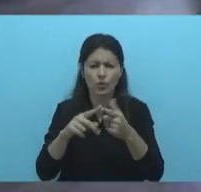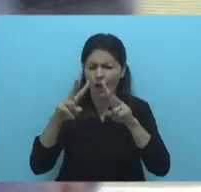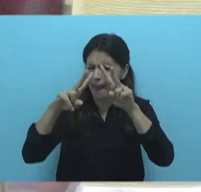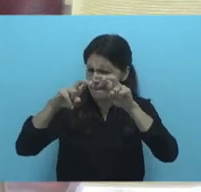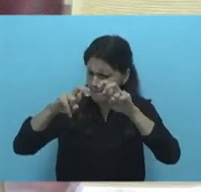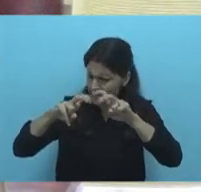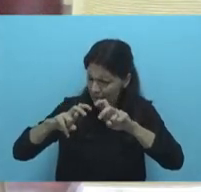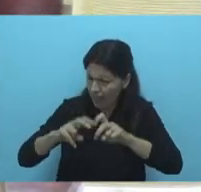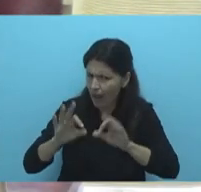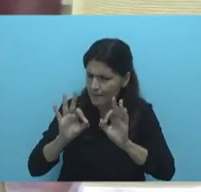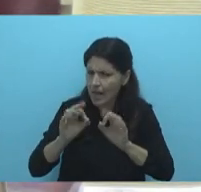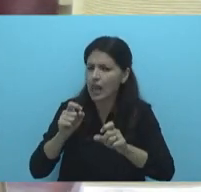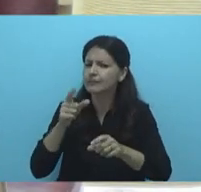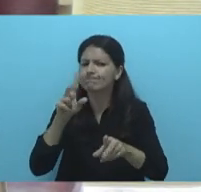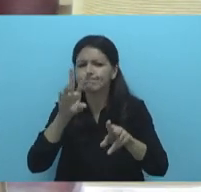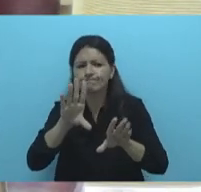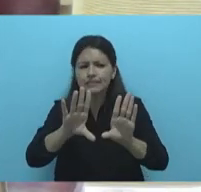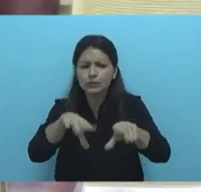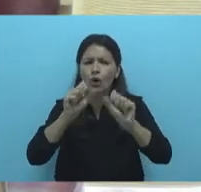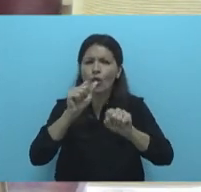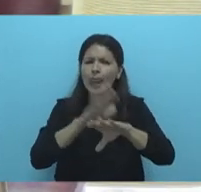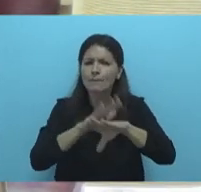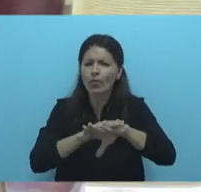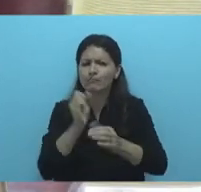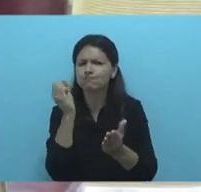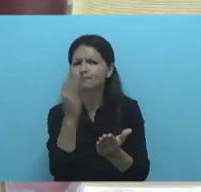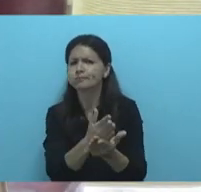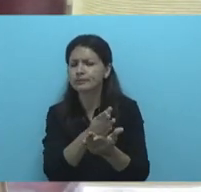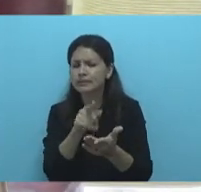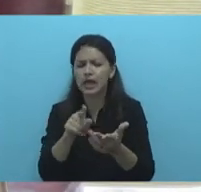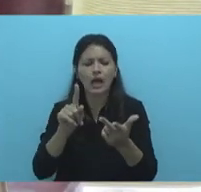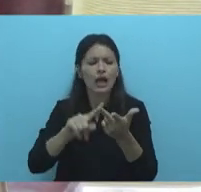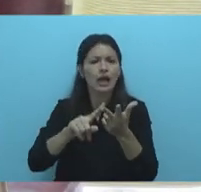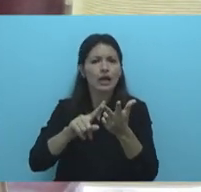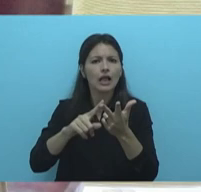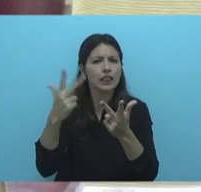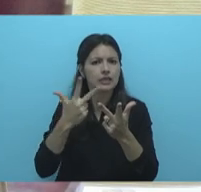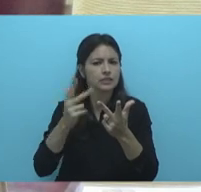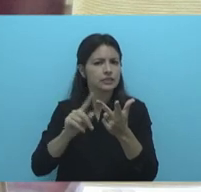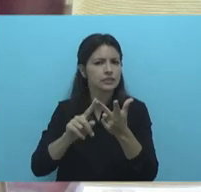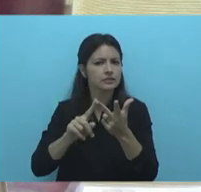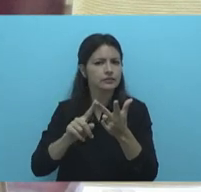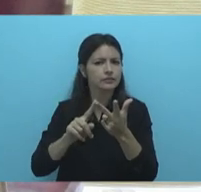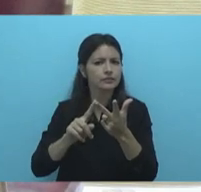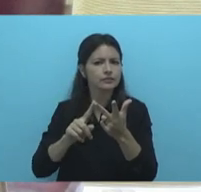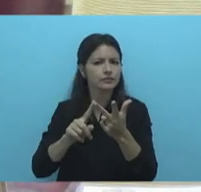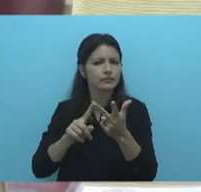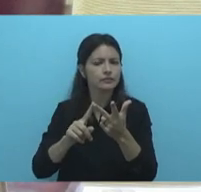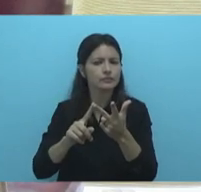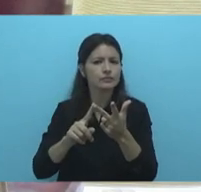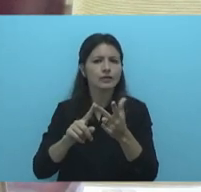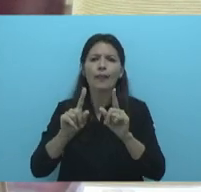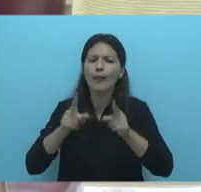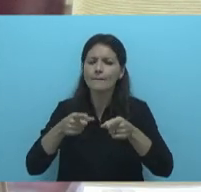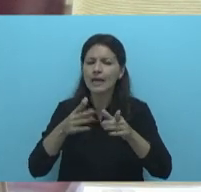investigar y sancionar a los responsables, y en tercer lugar, de establecer normas